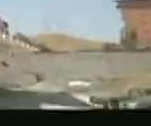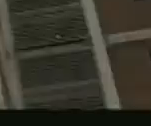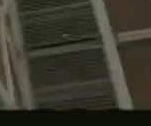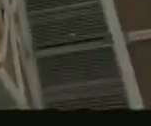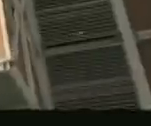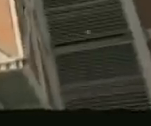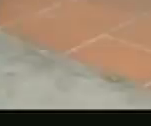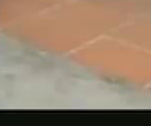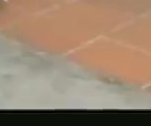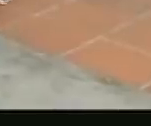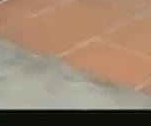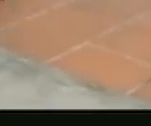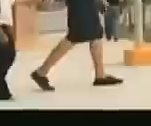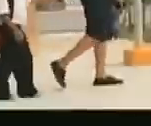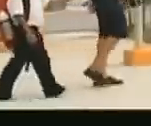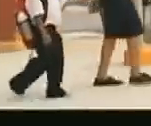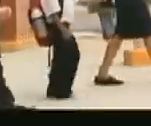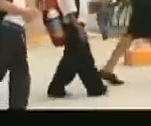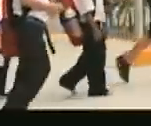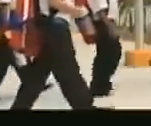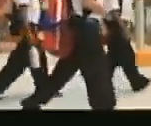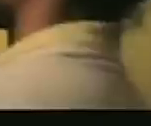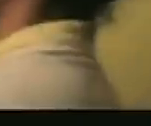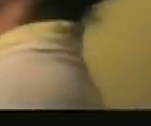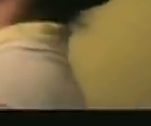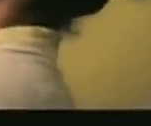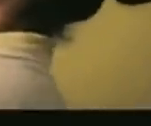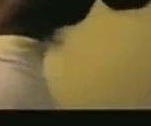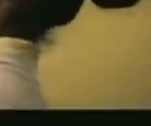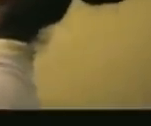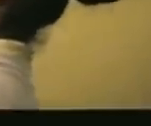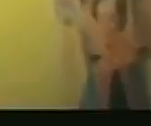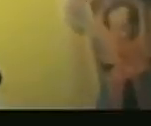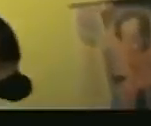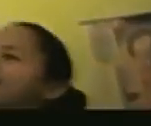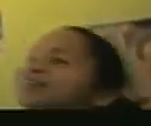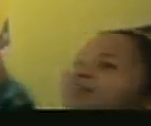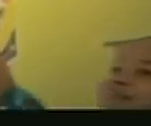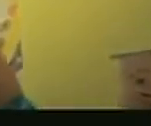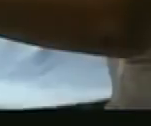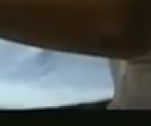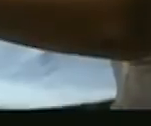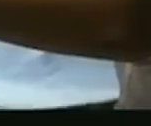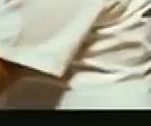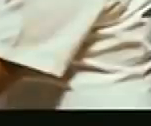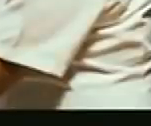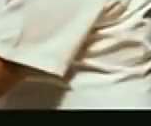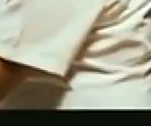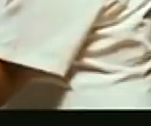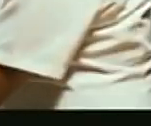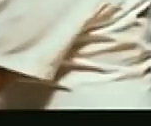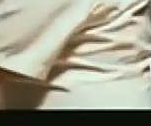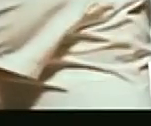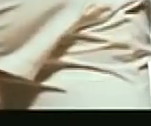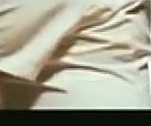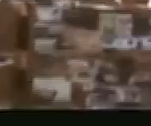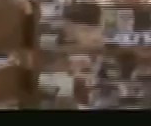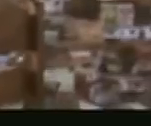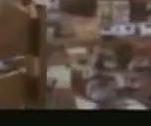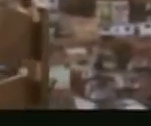los hogares de nuestra patria, que vamos a ir con esfuerzos renovados a protegerlos a todo